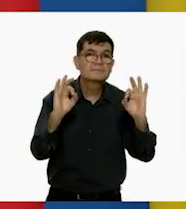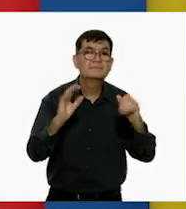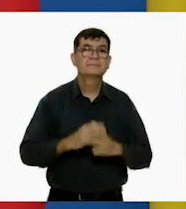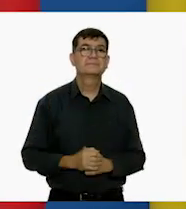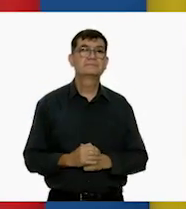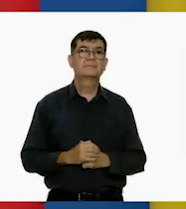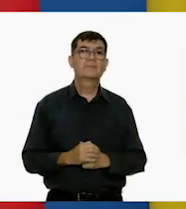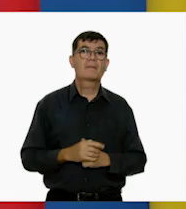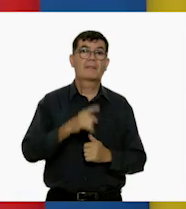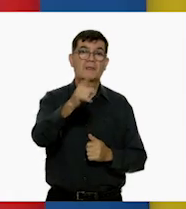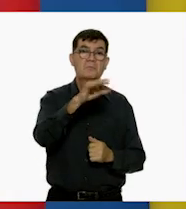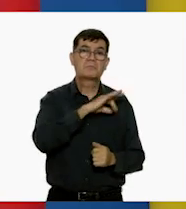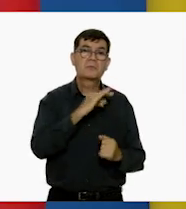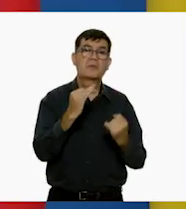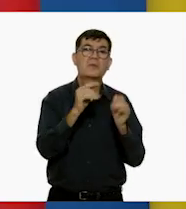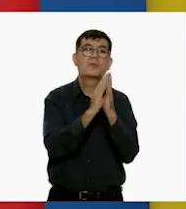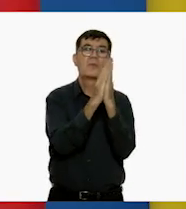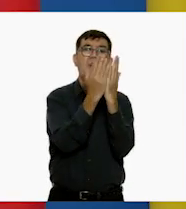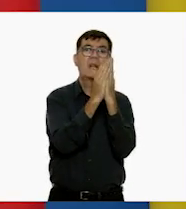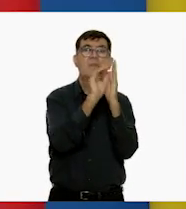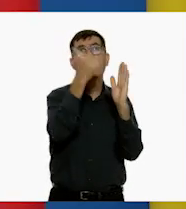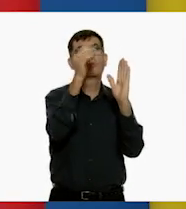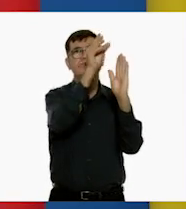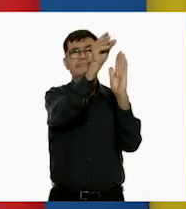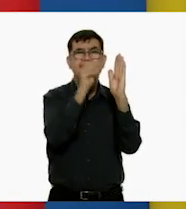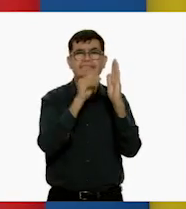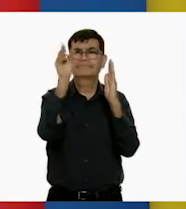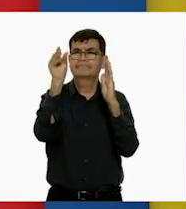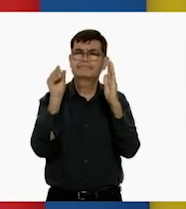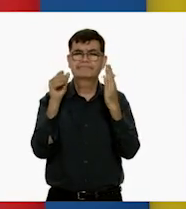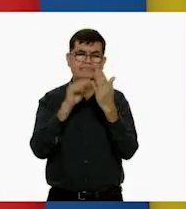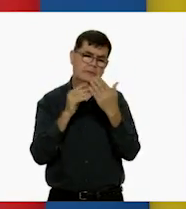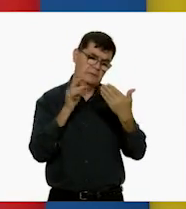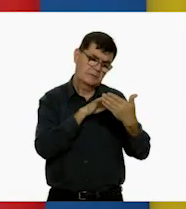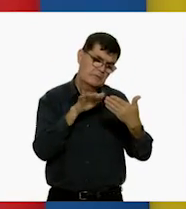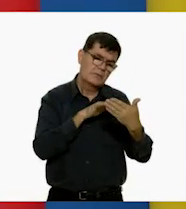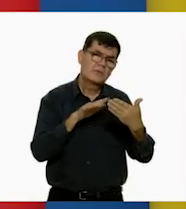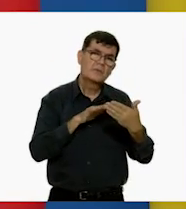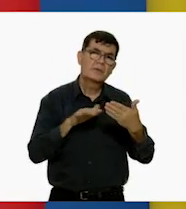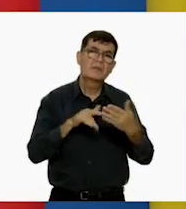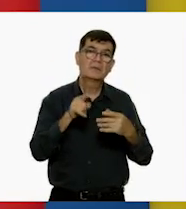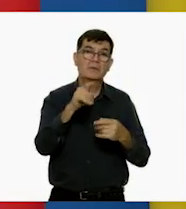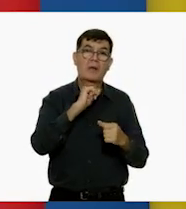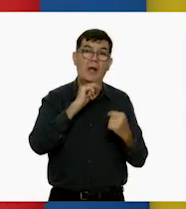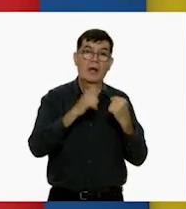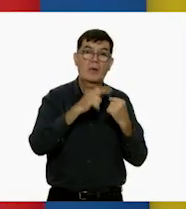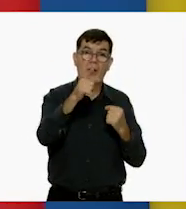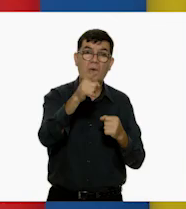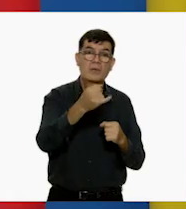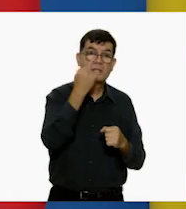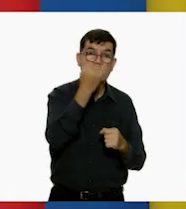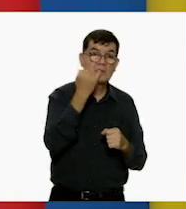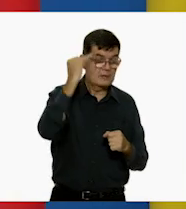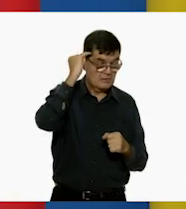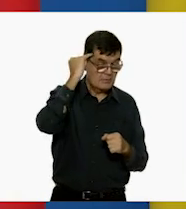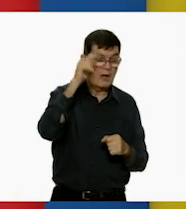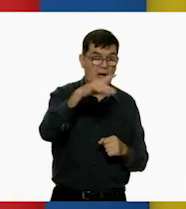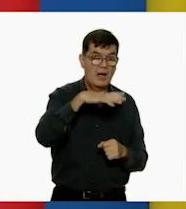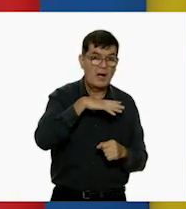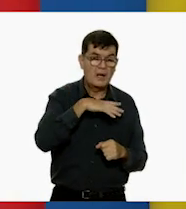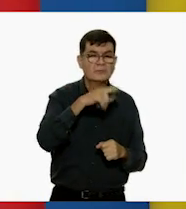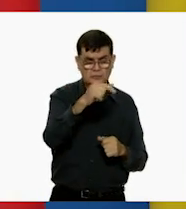Si te es posible, consulta otros libros y comenta el tema de hoy con tu familia. Si tienes la fortuna de hablar una lengua